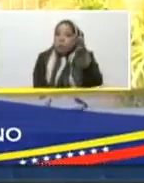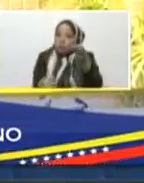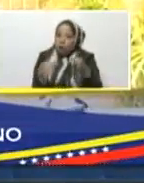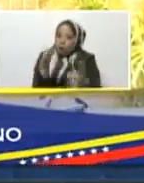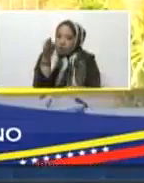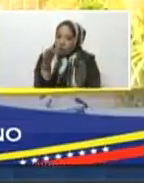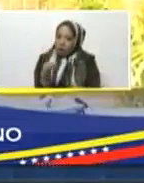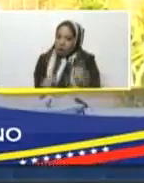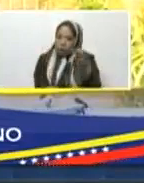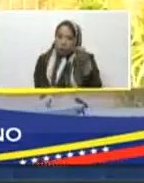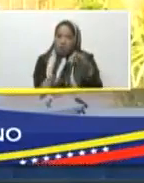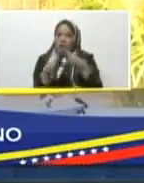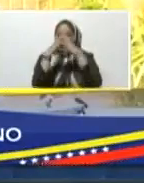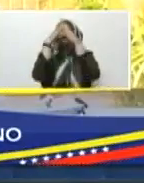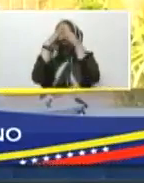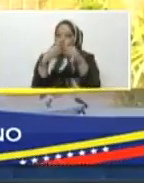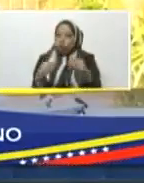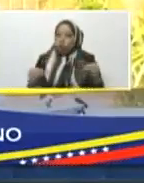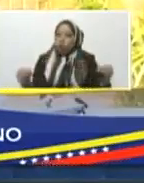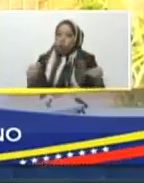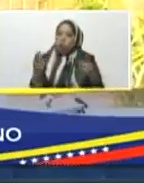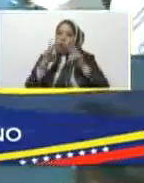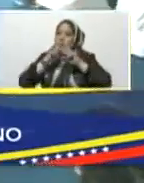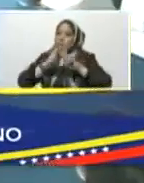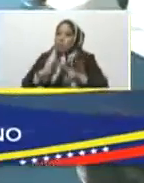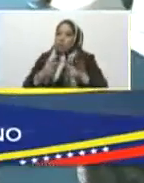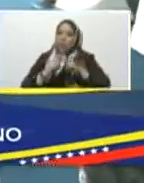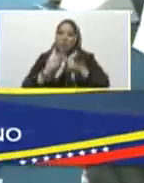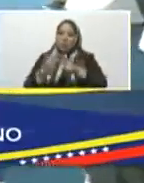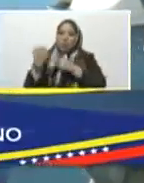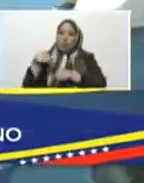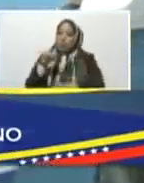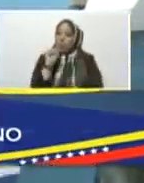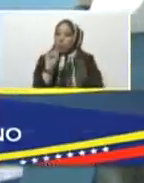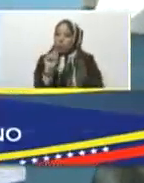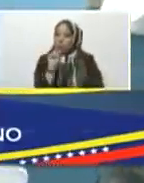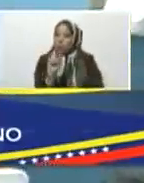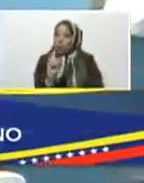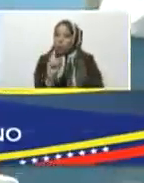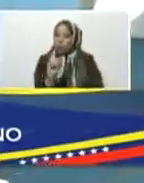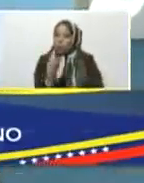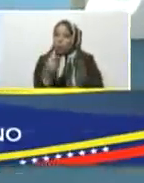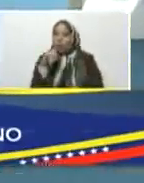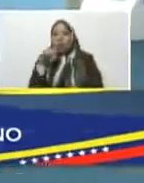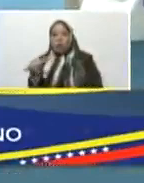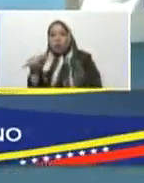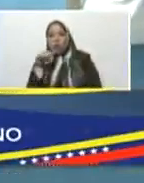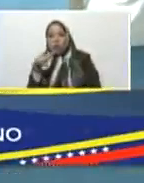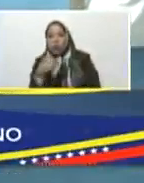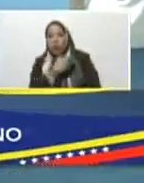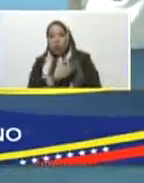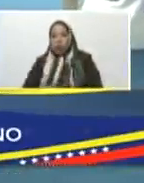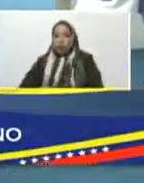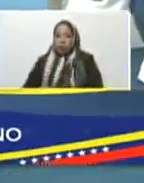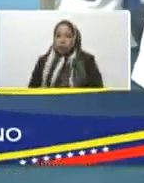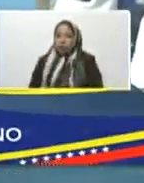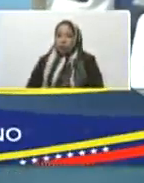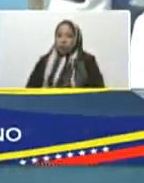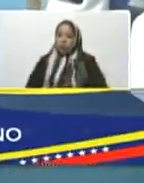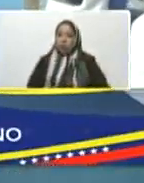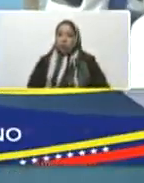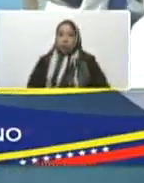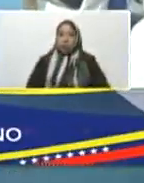la justicia y haya justicia con los responsables directos de este caso que denunció Pimentel.